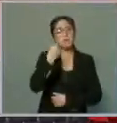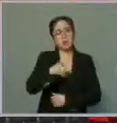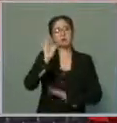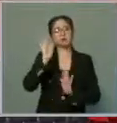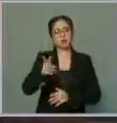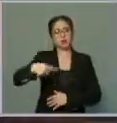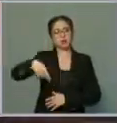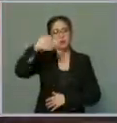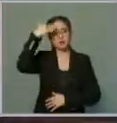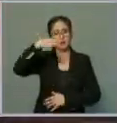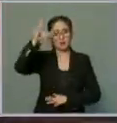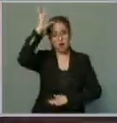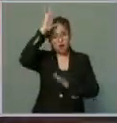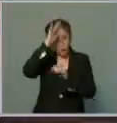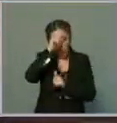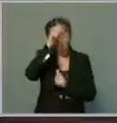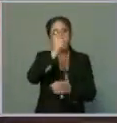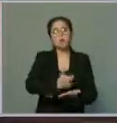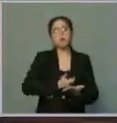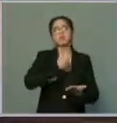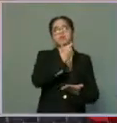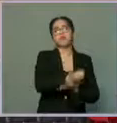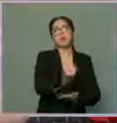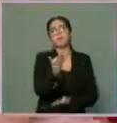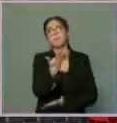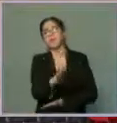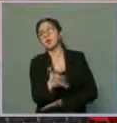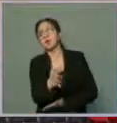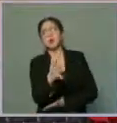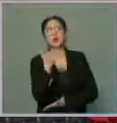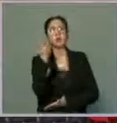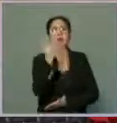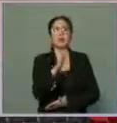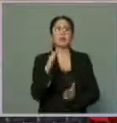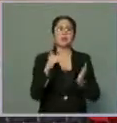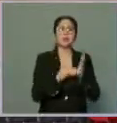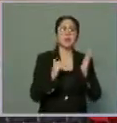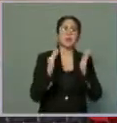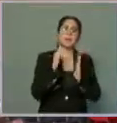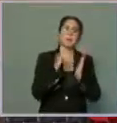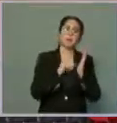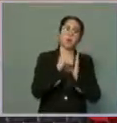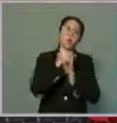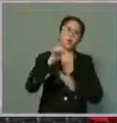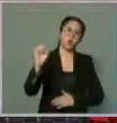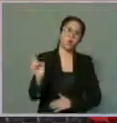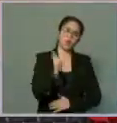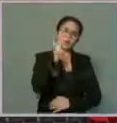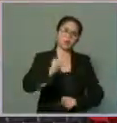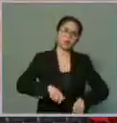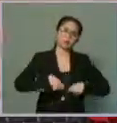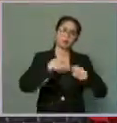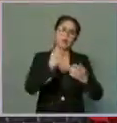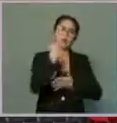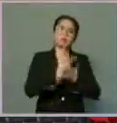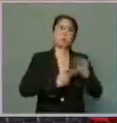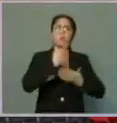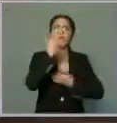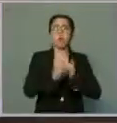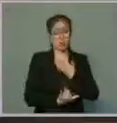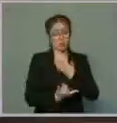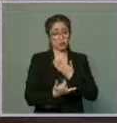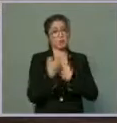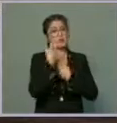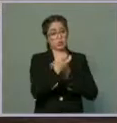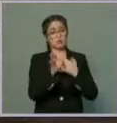compromiso de Estados Unidos de otorgarle casi un poco más de $10,000 millones a este proyecto, lo cual, es muy importante